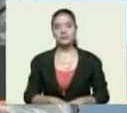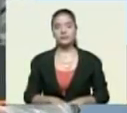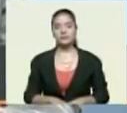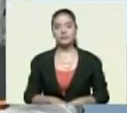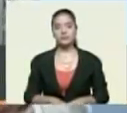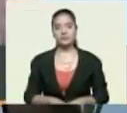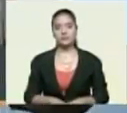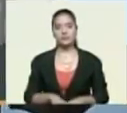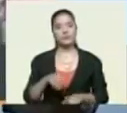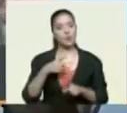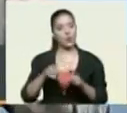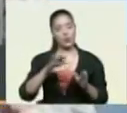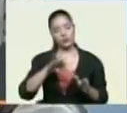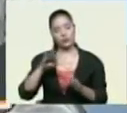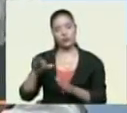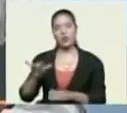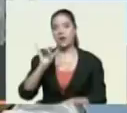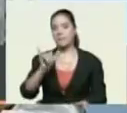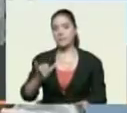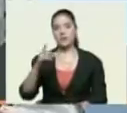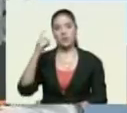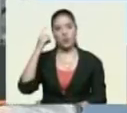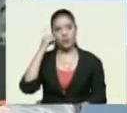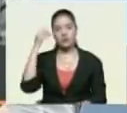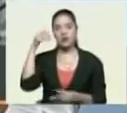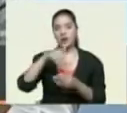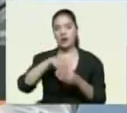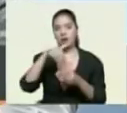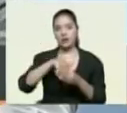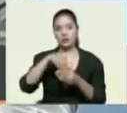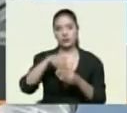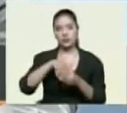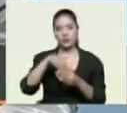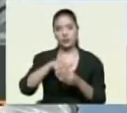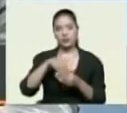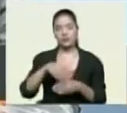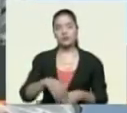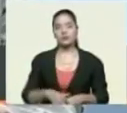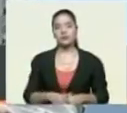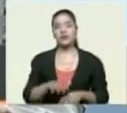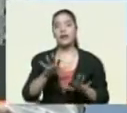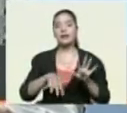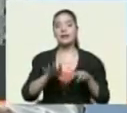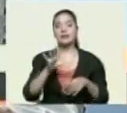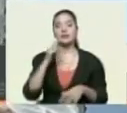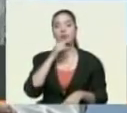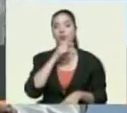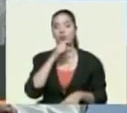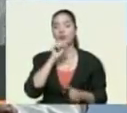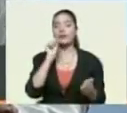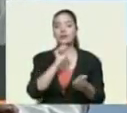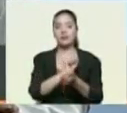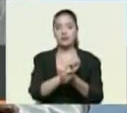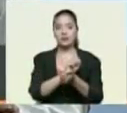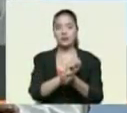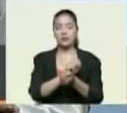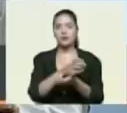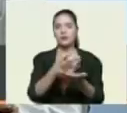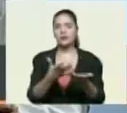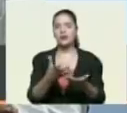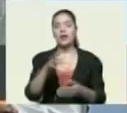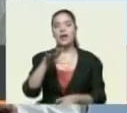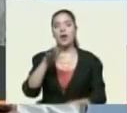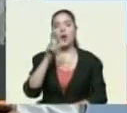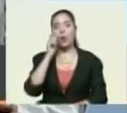En otro lugar, el mismo día, repito, de las elecciones, 15 de octubre, detenido Evaristo